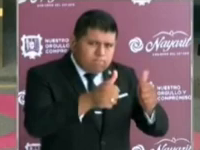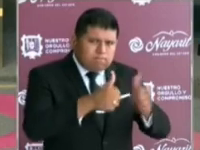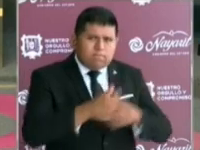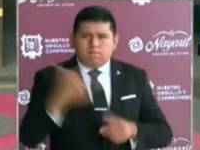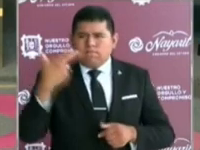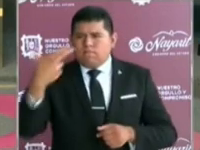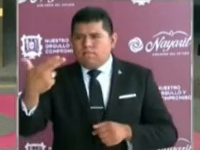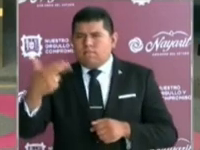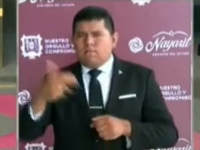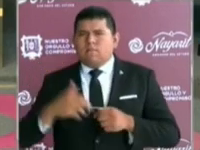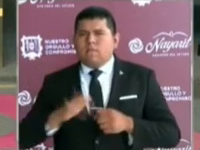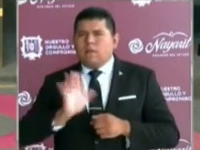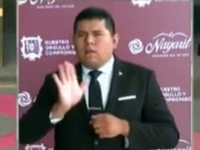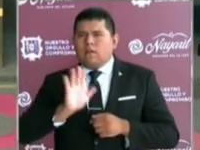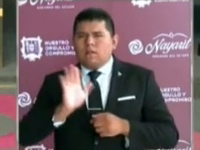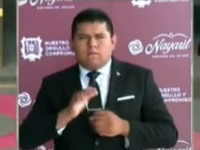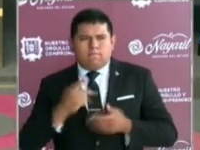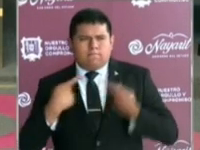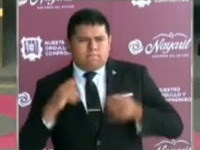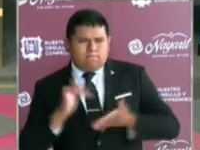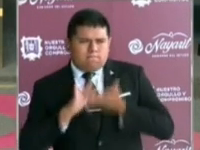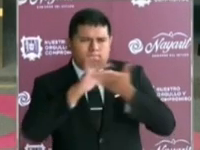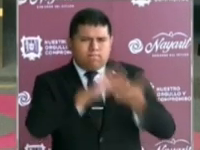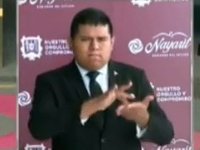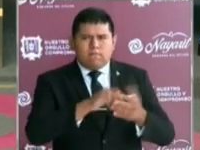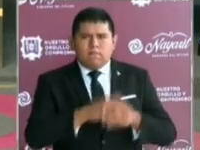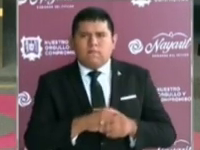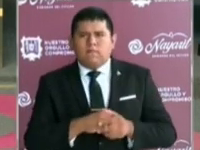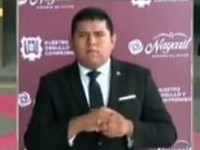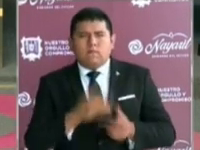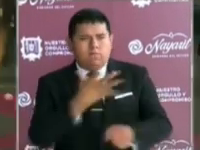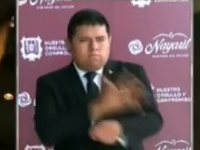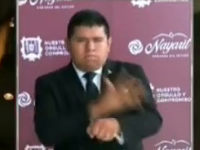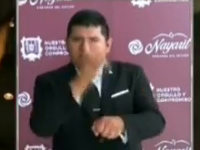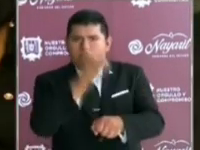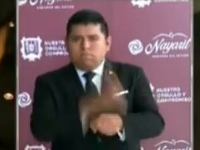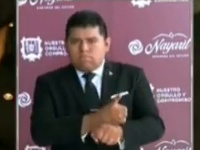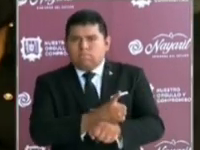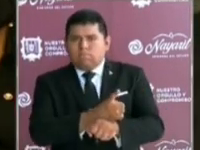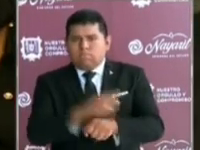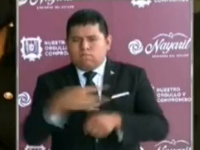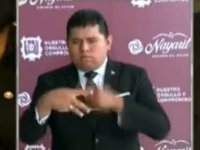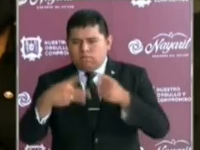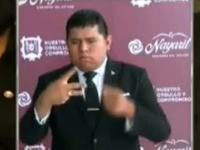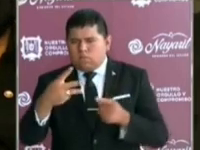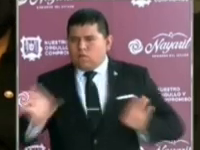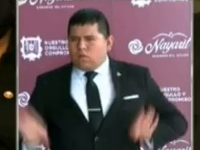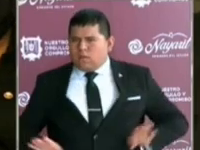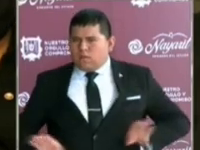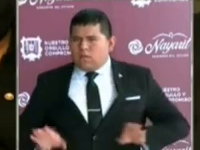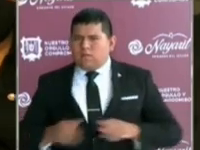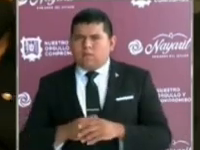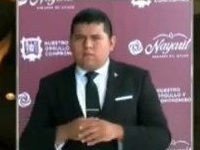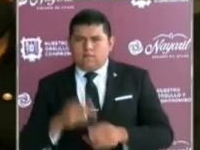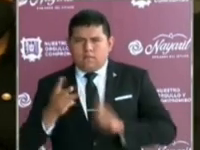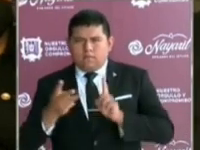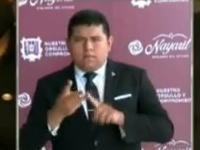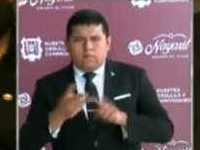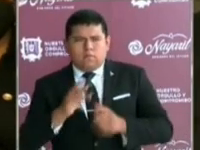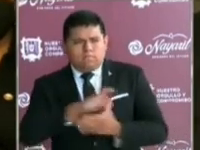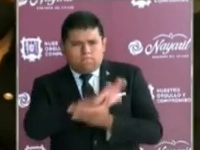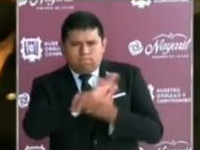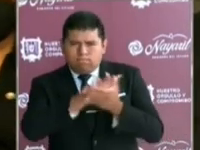H del humanismo, con la H de la honestidad, pero sobre todo con la H de la